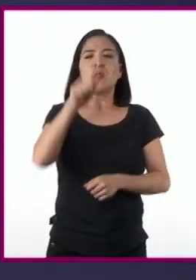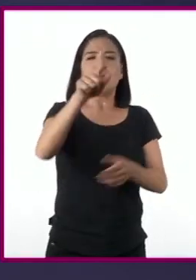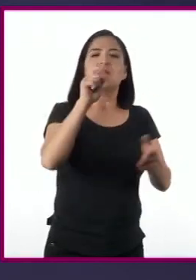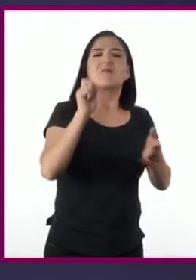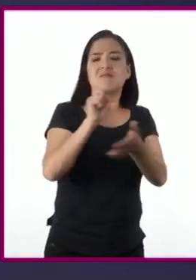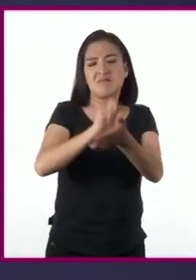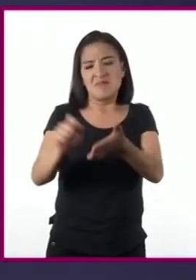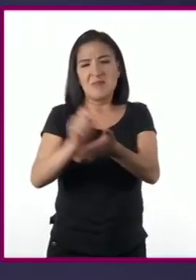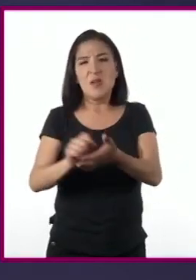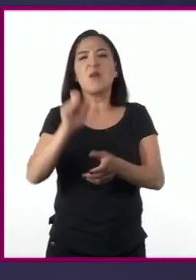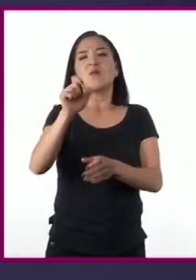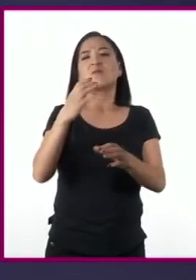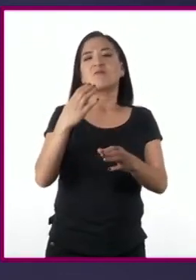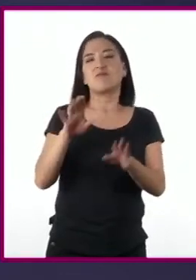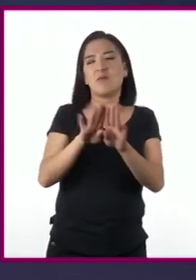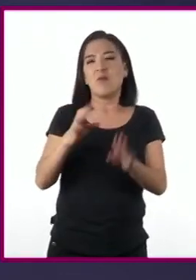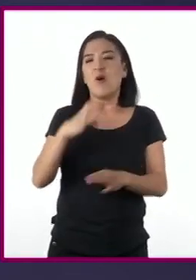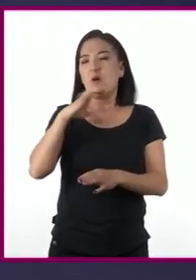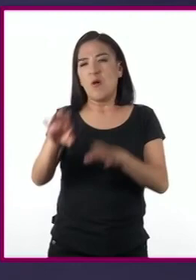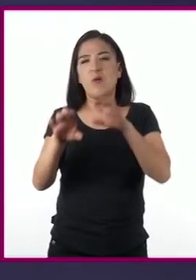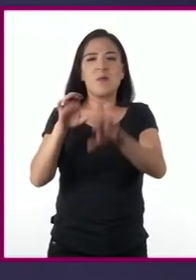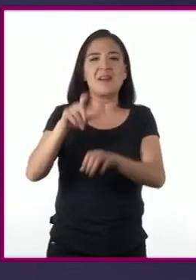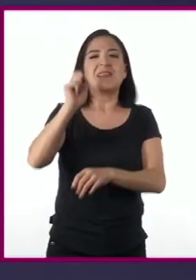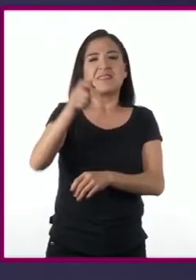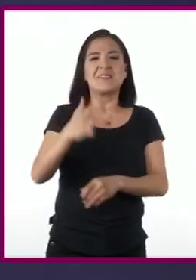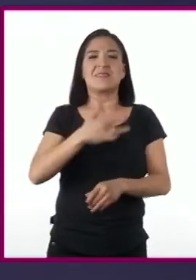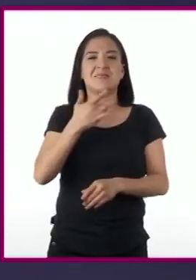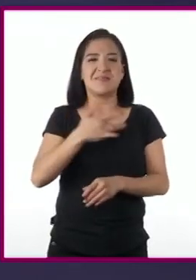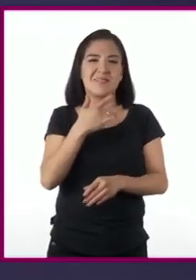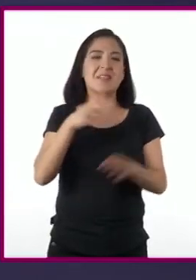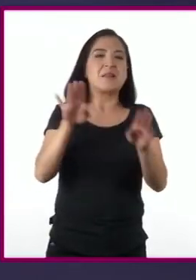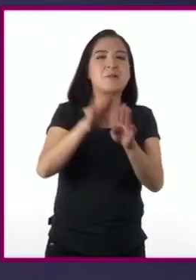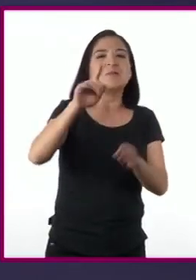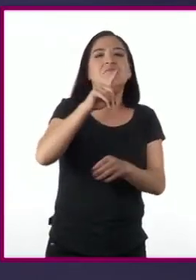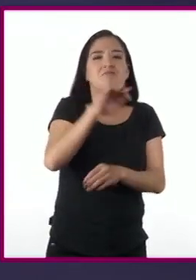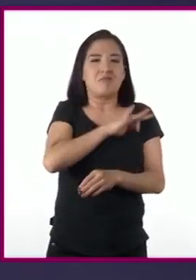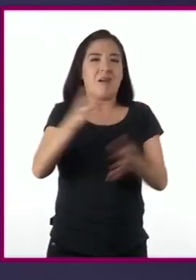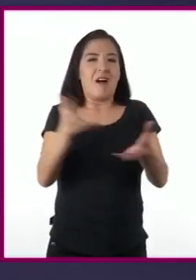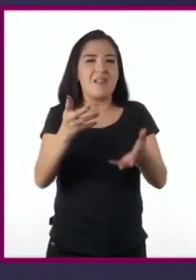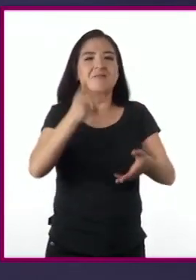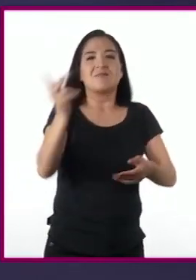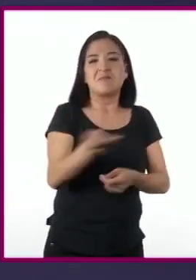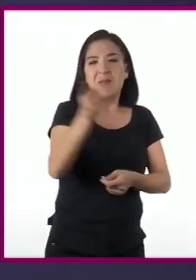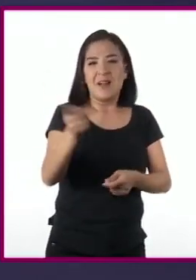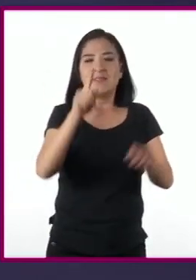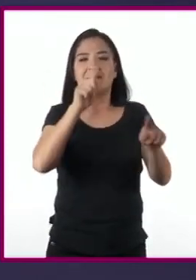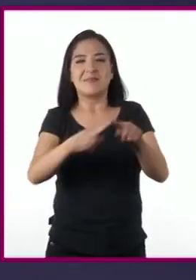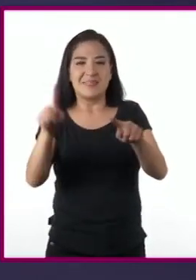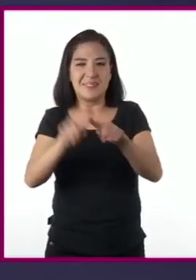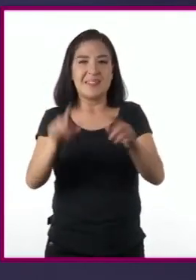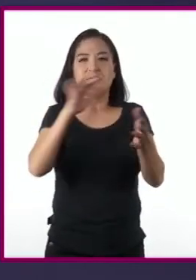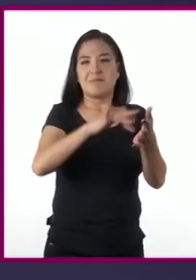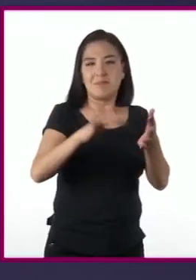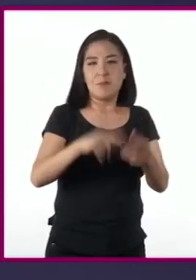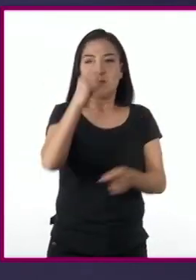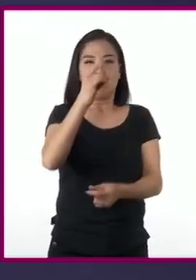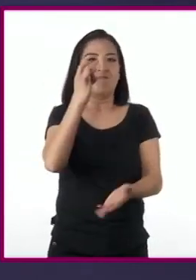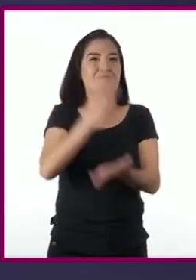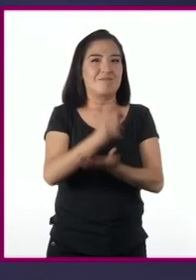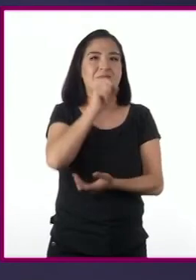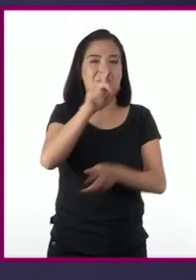un comentario de reforzamiento sobre cómo pueden realizar preguntas en varios textos de un mismo